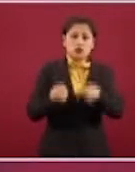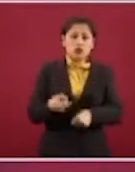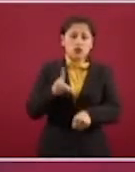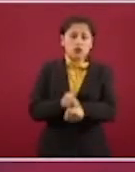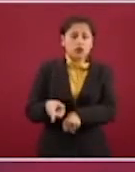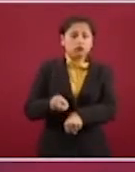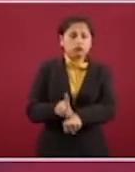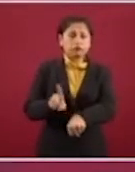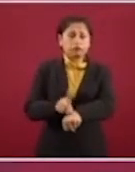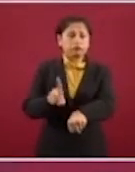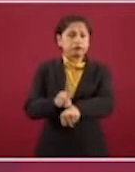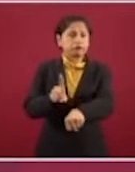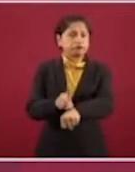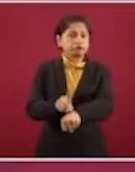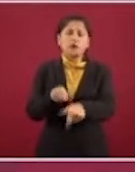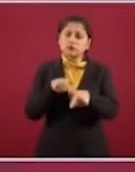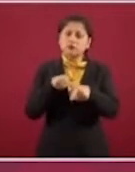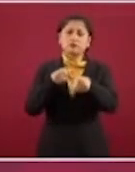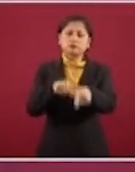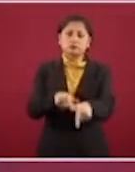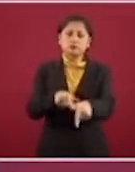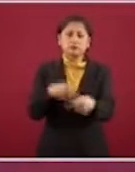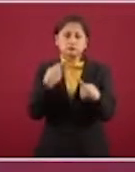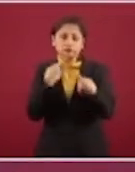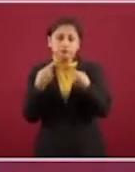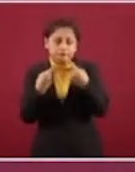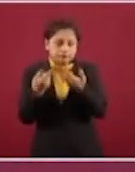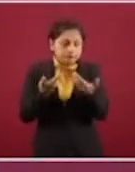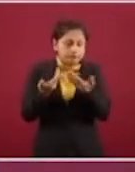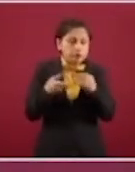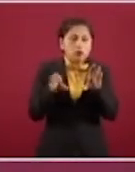el comportamiento de la incidencia delictiva.